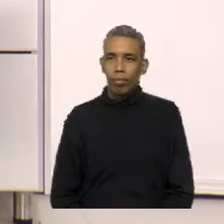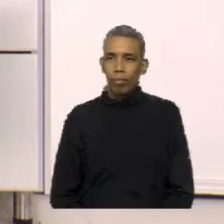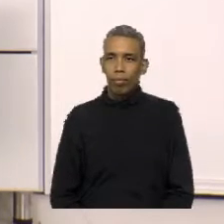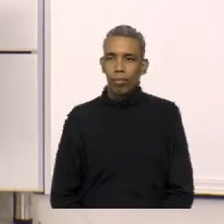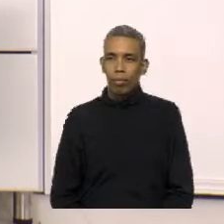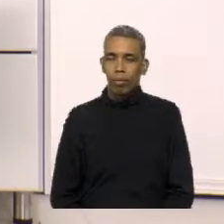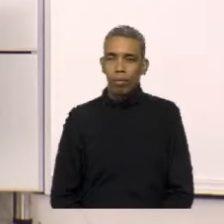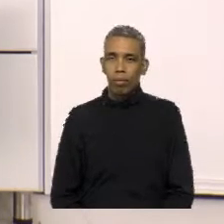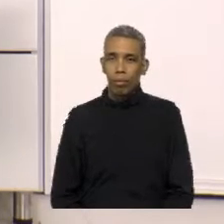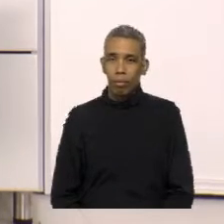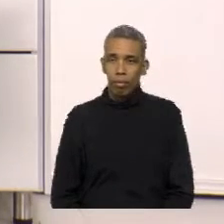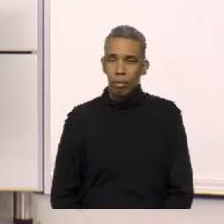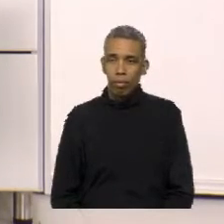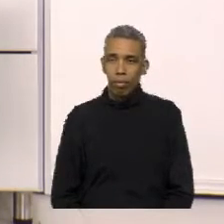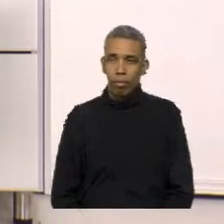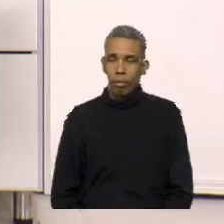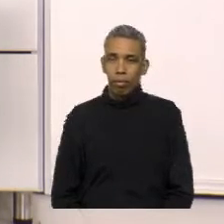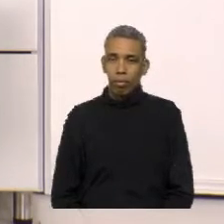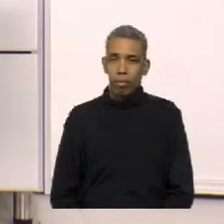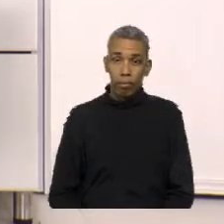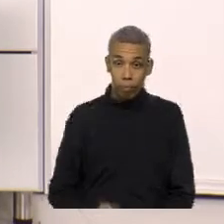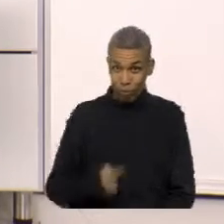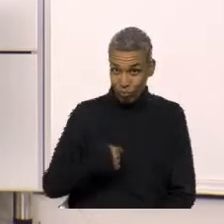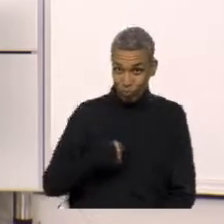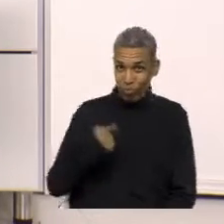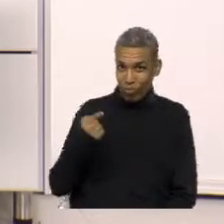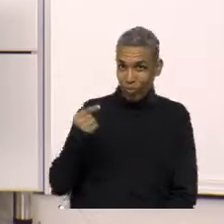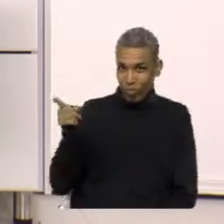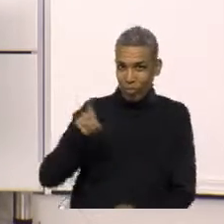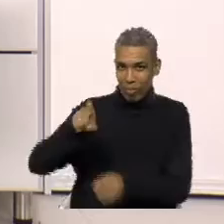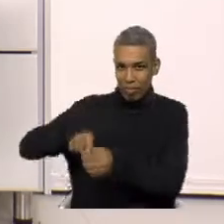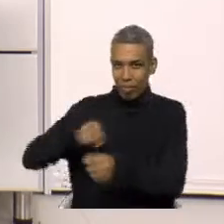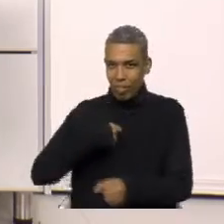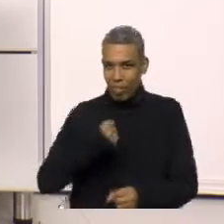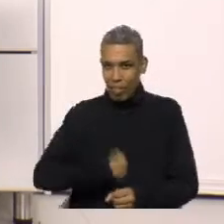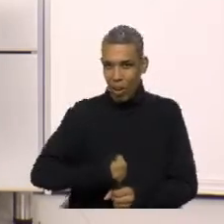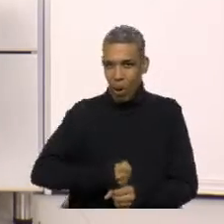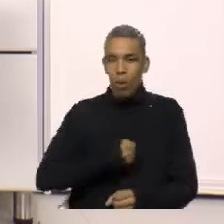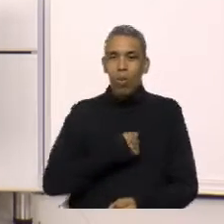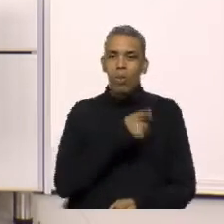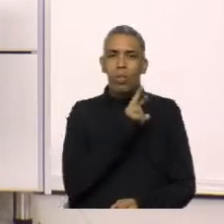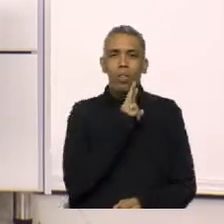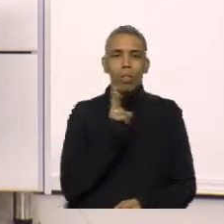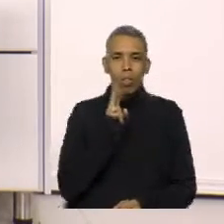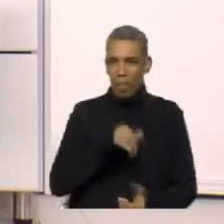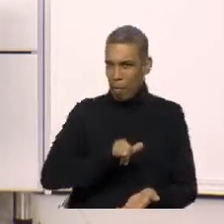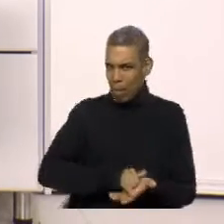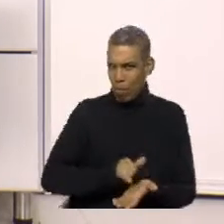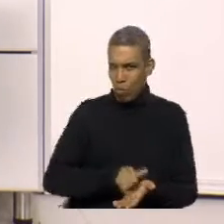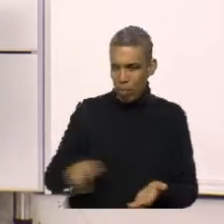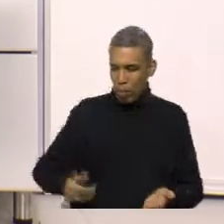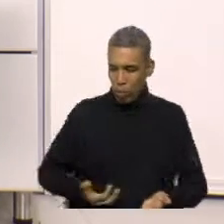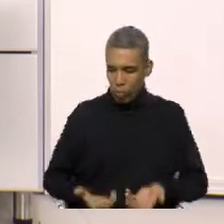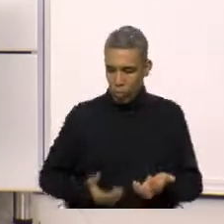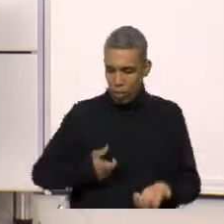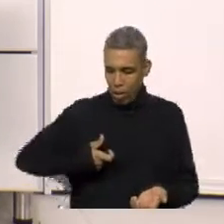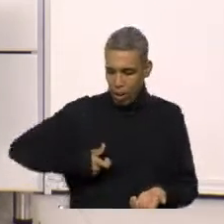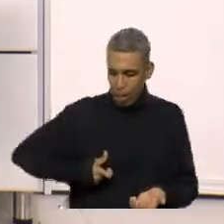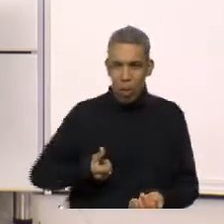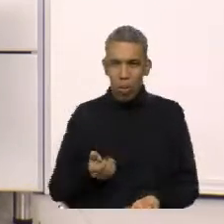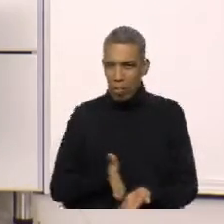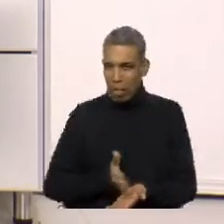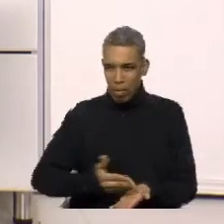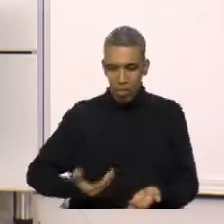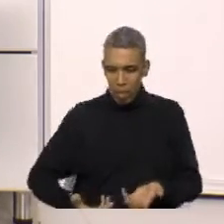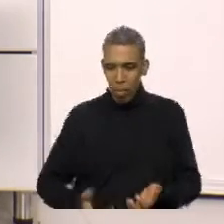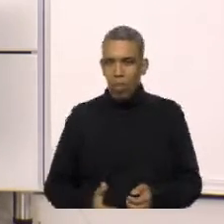Cuando yo preparo esto en el restaurante, pues tengo conocimiento, tengo que la gente de pronto no es muy amante